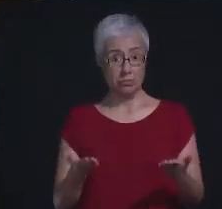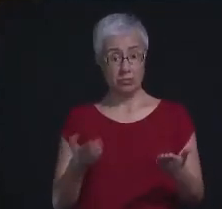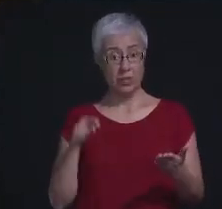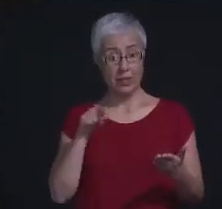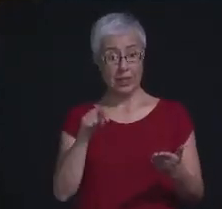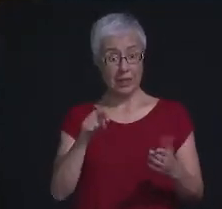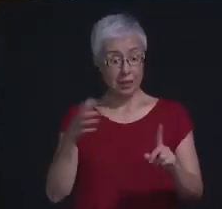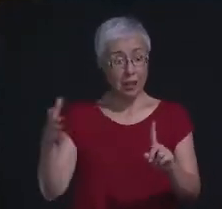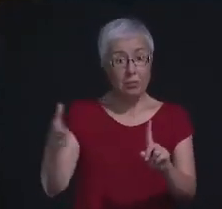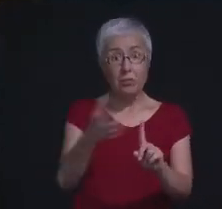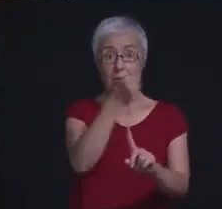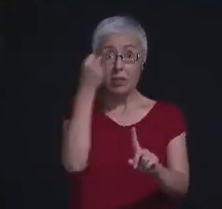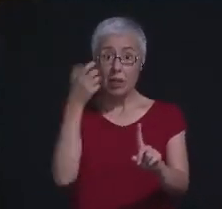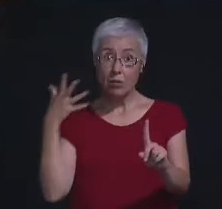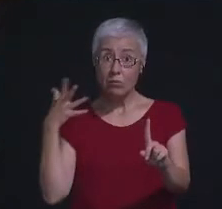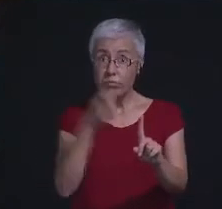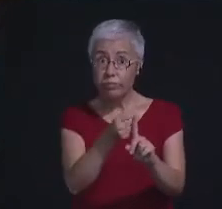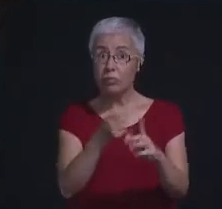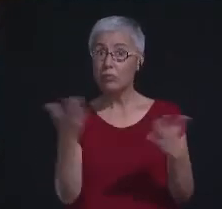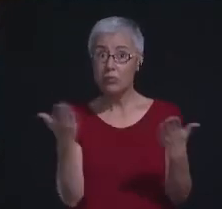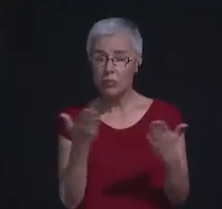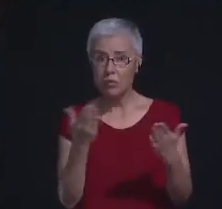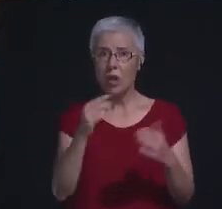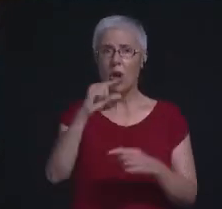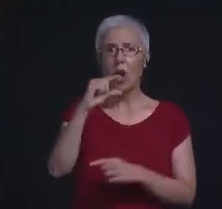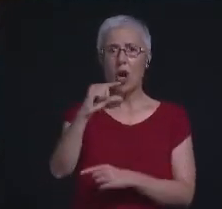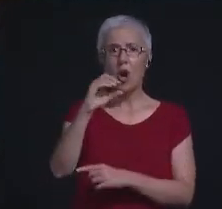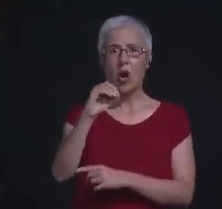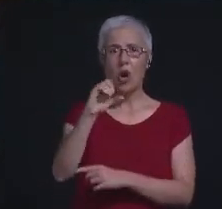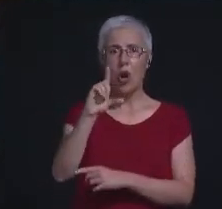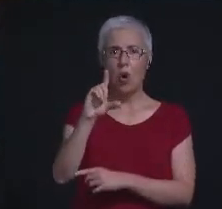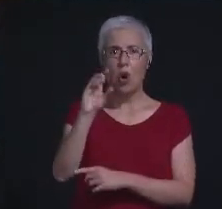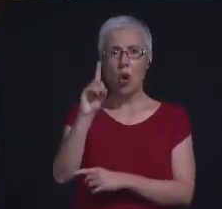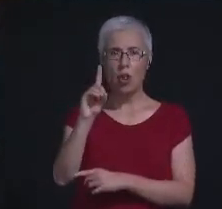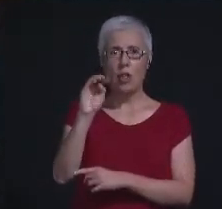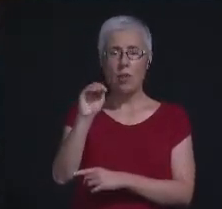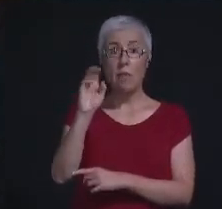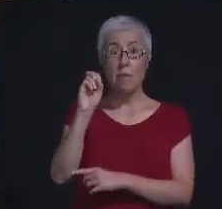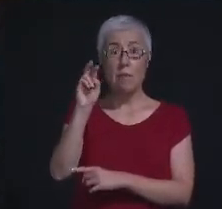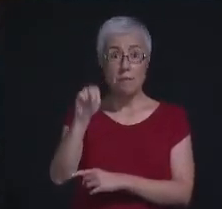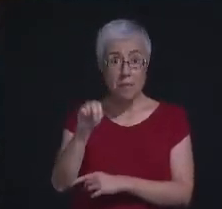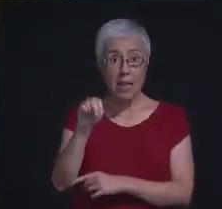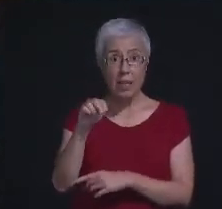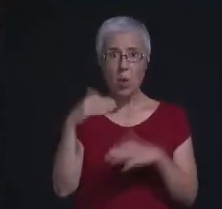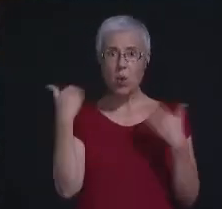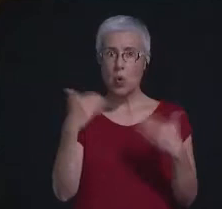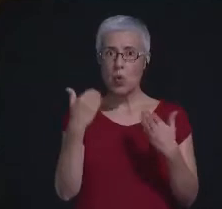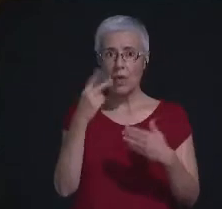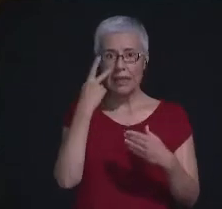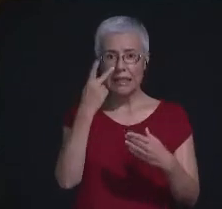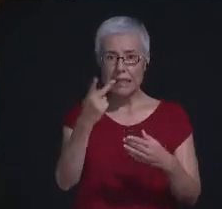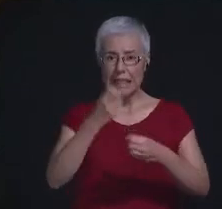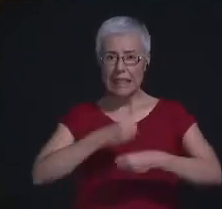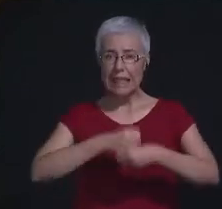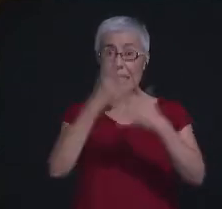record, destacar de la mesa de redonda de Goldman y BlackRock que el COVID ha puesto bajo presión los fondos de ESG y se ha visto